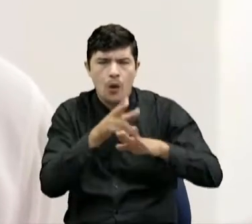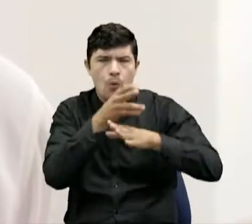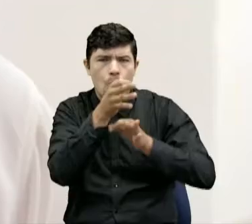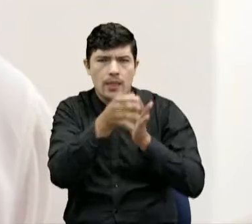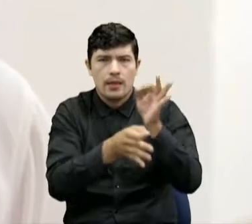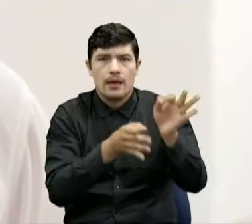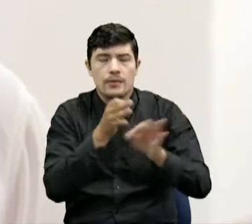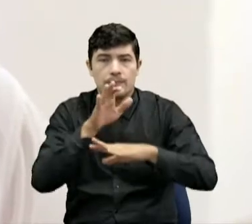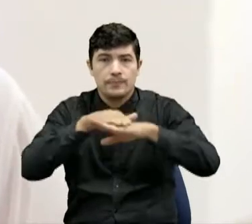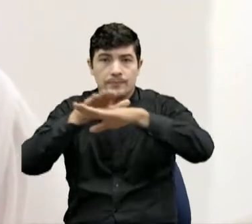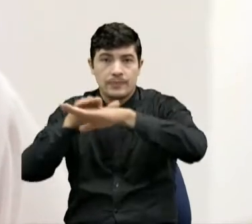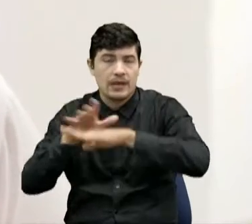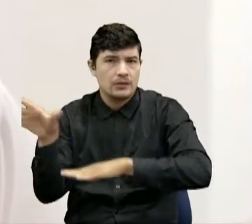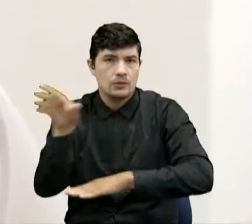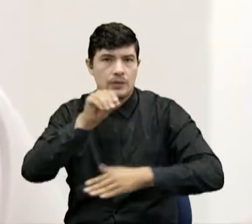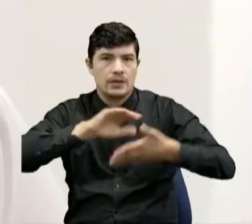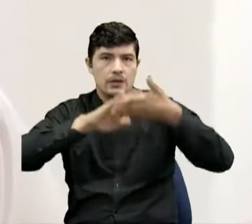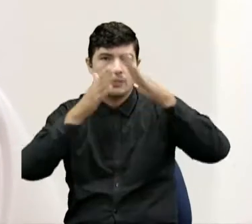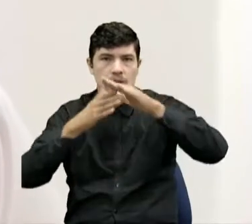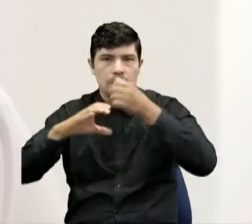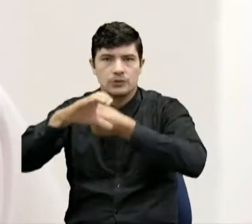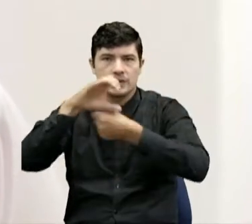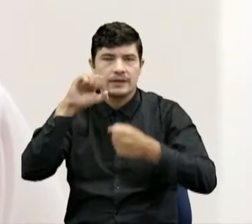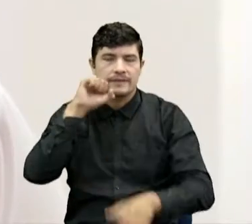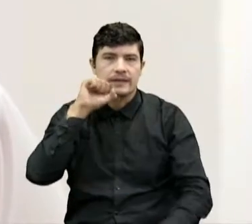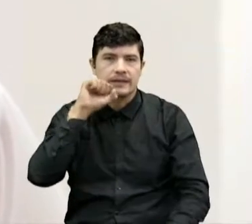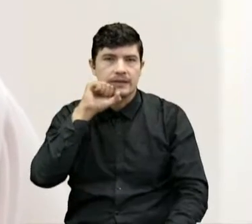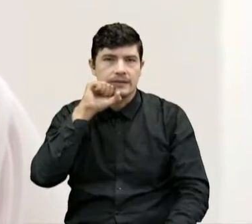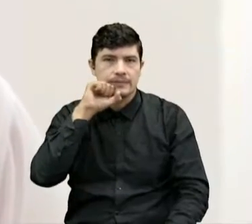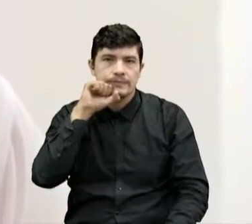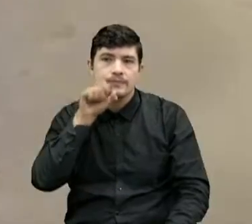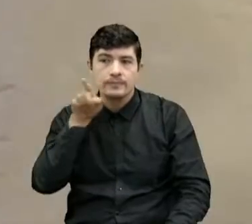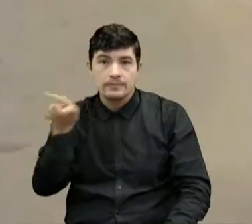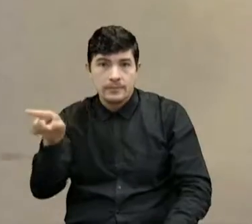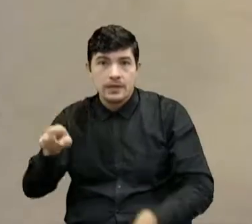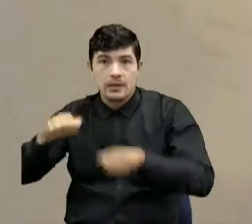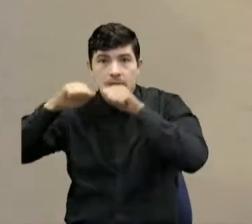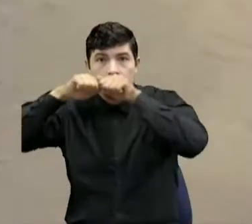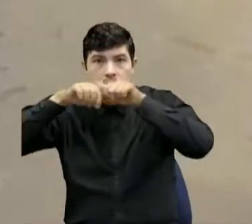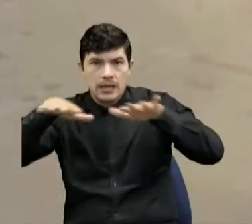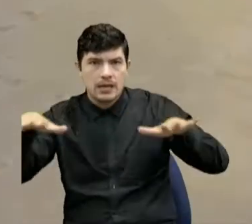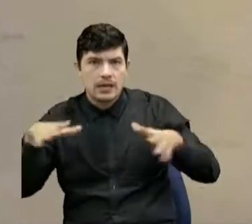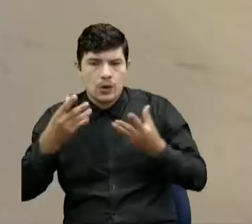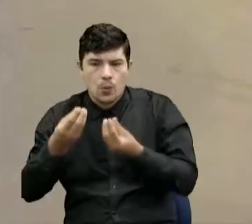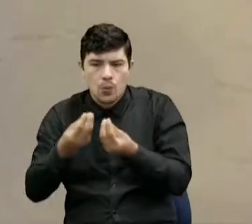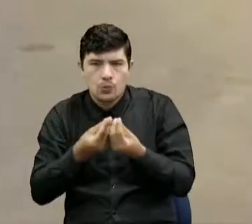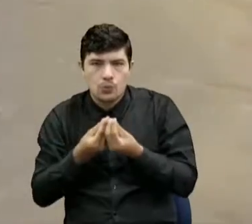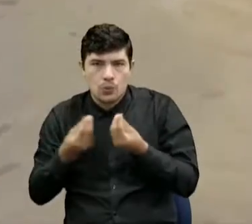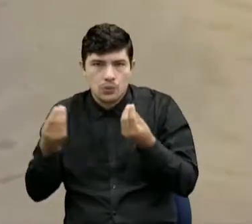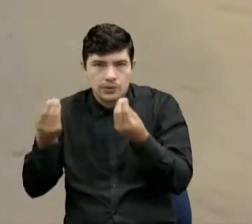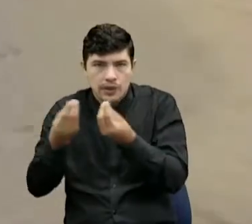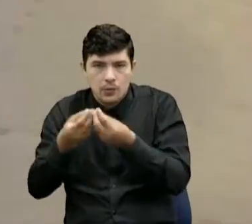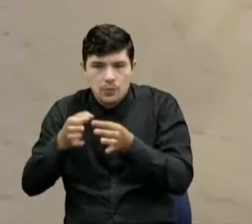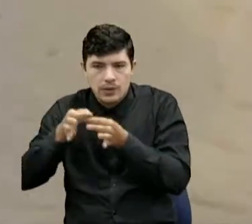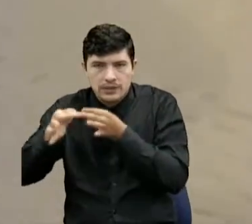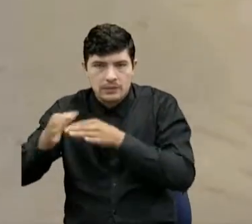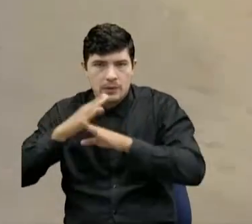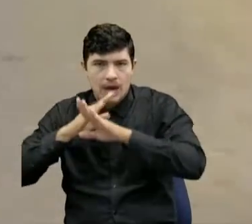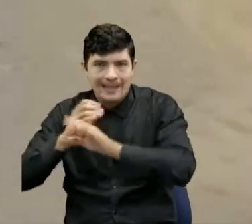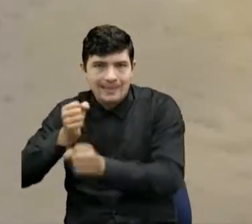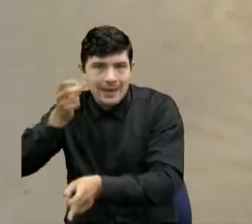a la comunidad barranqueña de todas las comunicaciones y mensajes que desde el Consejo Municipal de Gestión del Riesgo vamos a